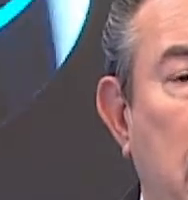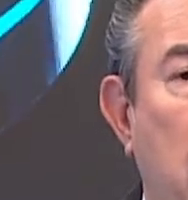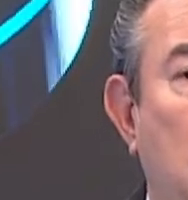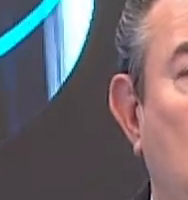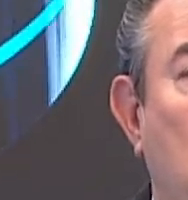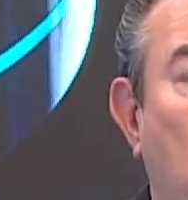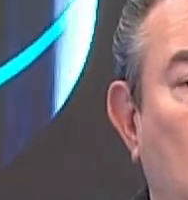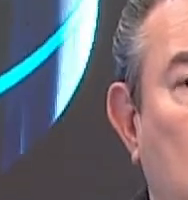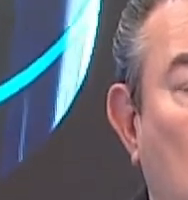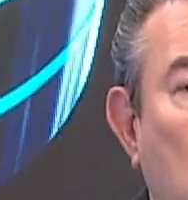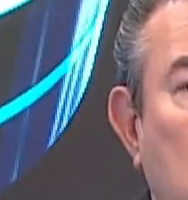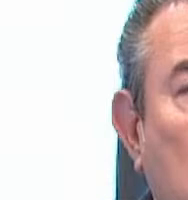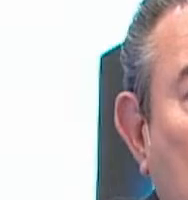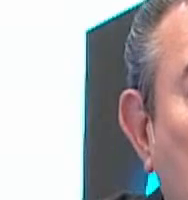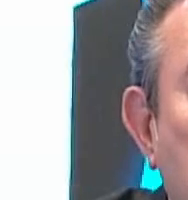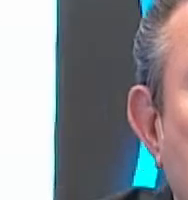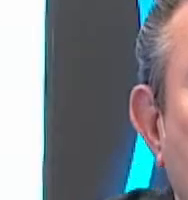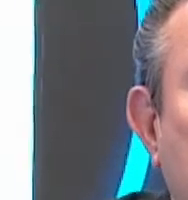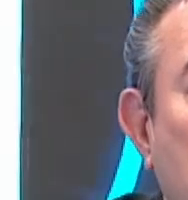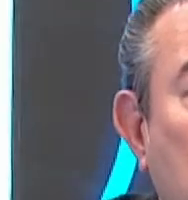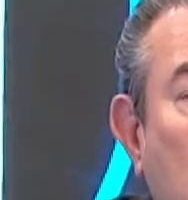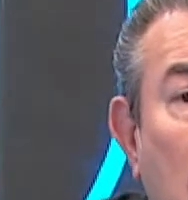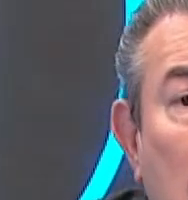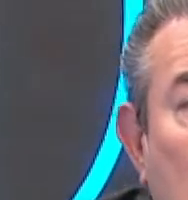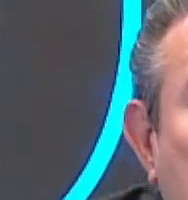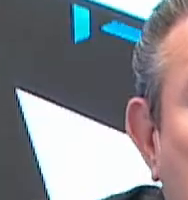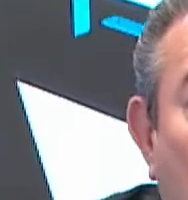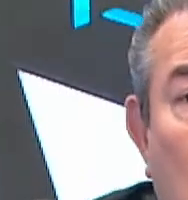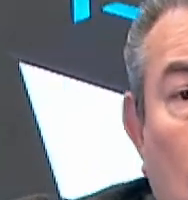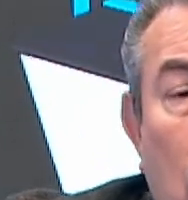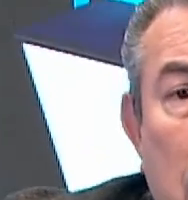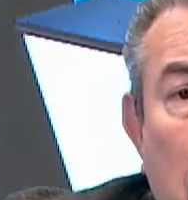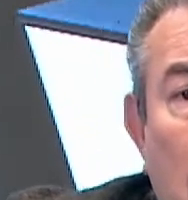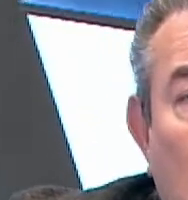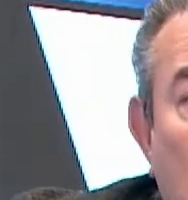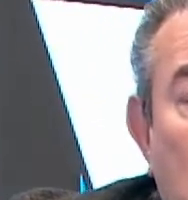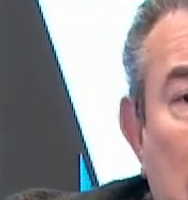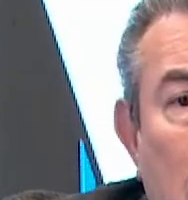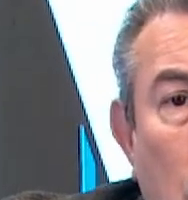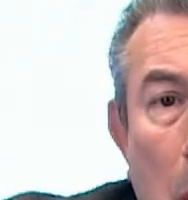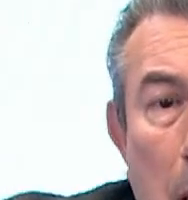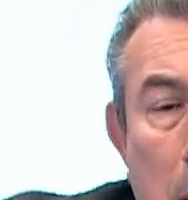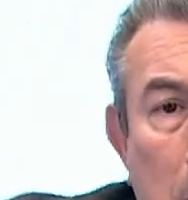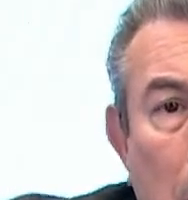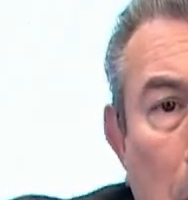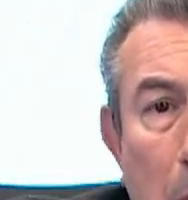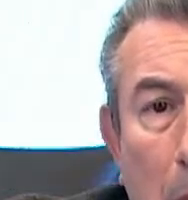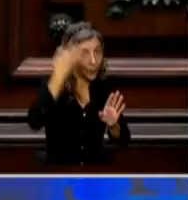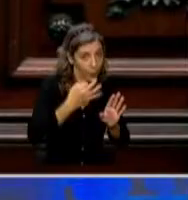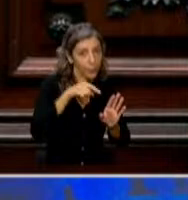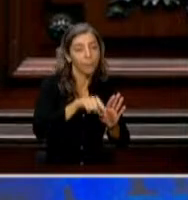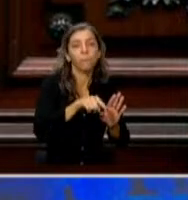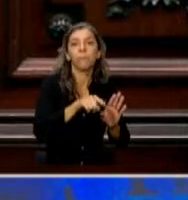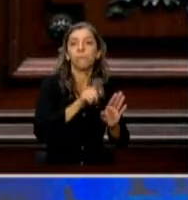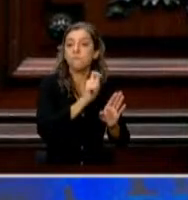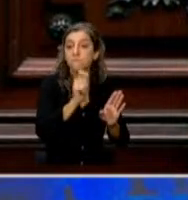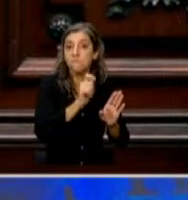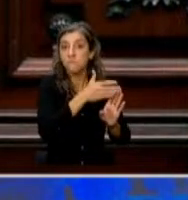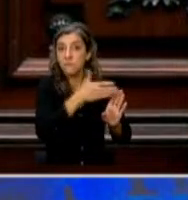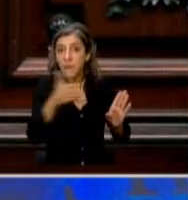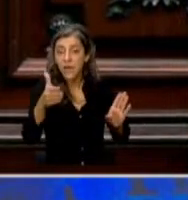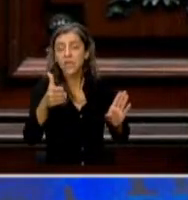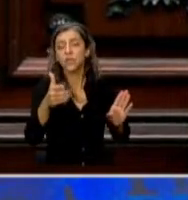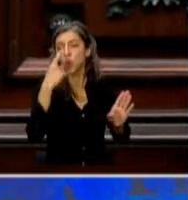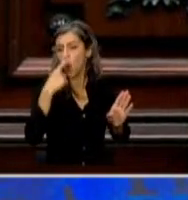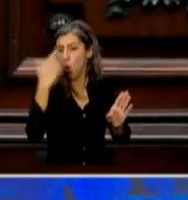de gabinete, estuvo Agustín Rossi en el Congreso Nacional. Habló durante varias horas, por lo menos 6 horas